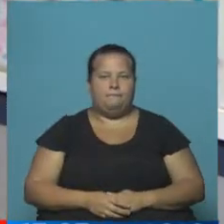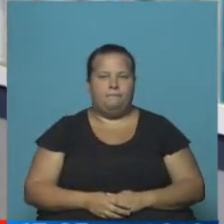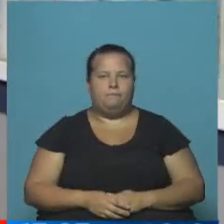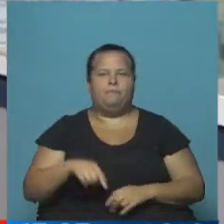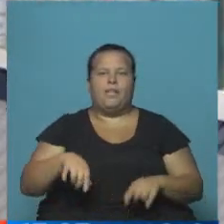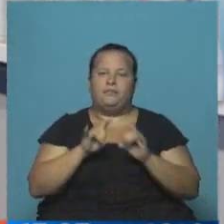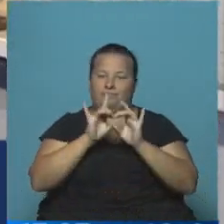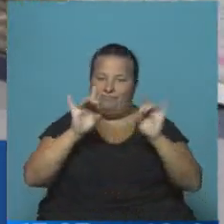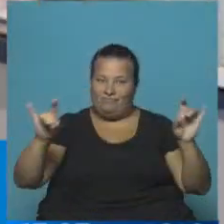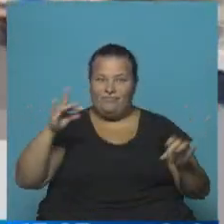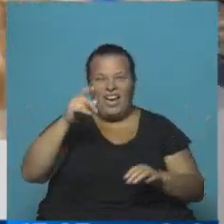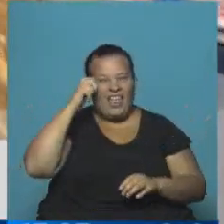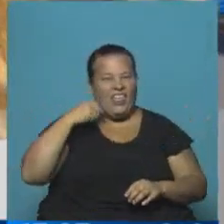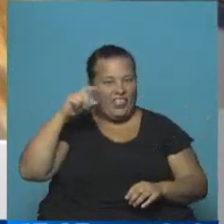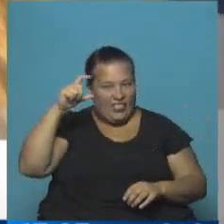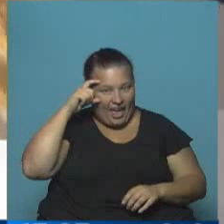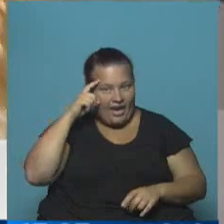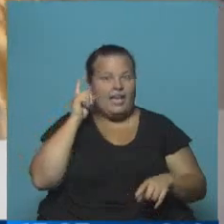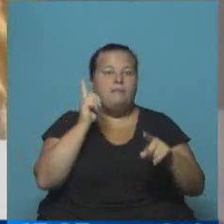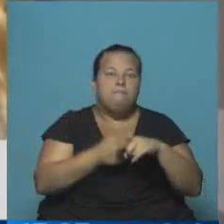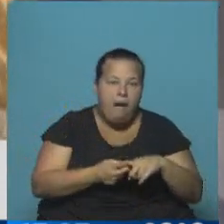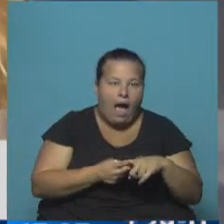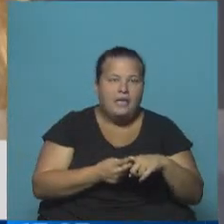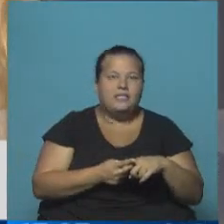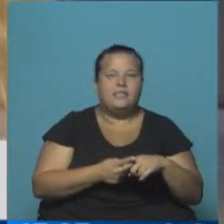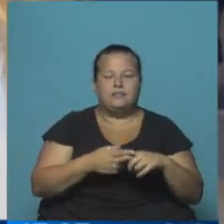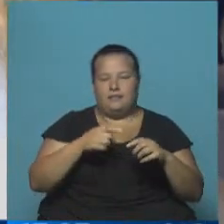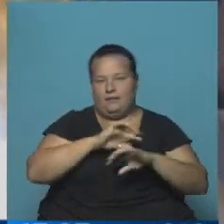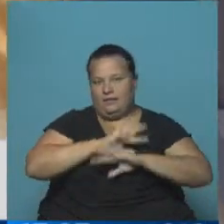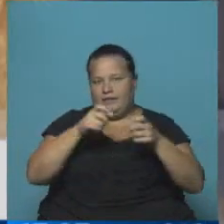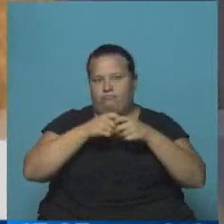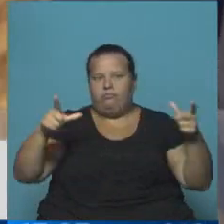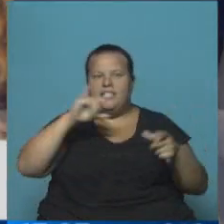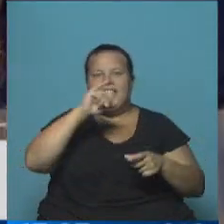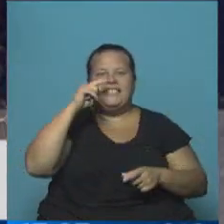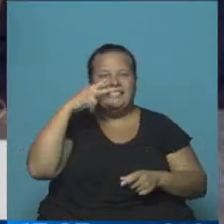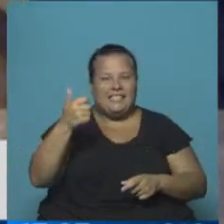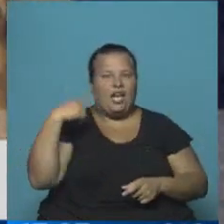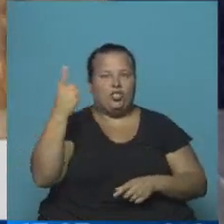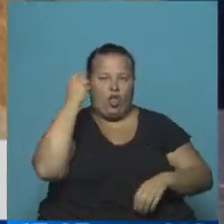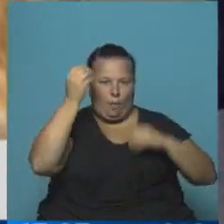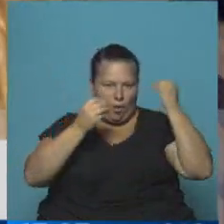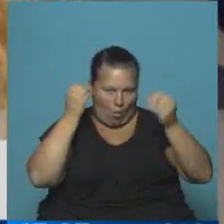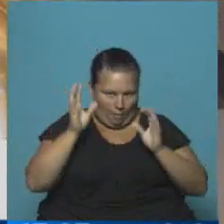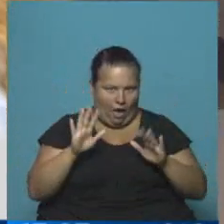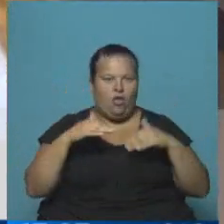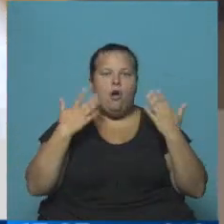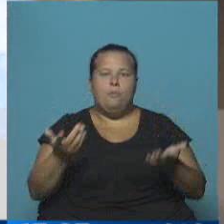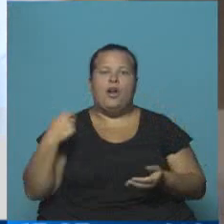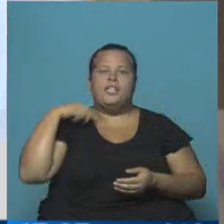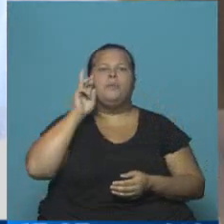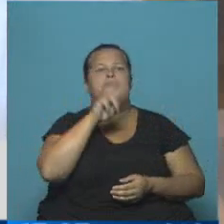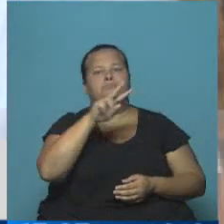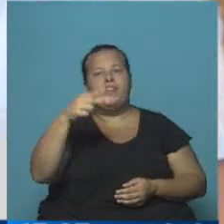epidemiológico de dengue que se suma también a la explosión del sica ha preocupado muchísimo por eso estamos